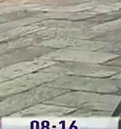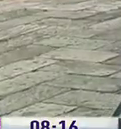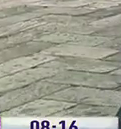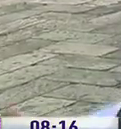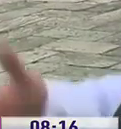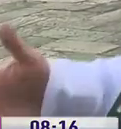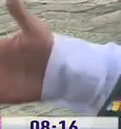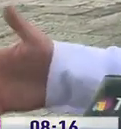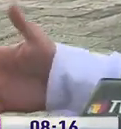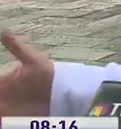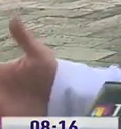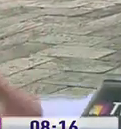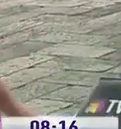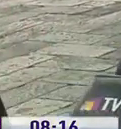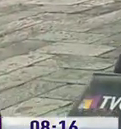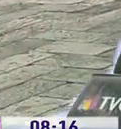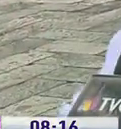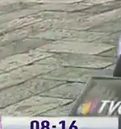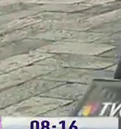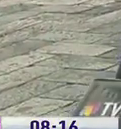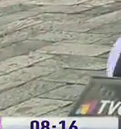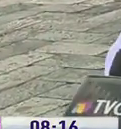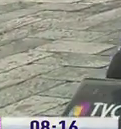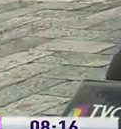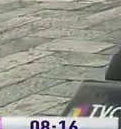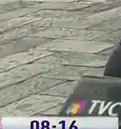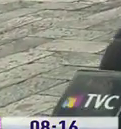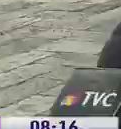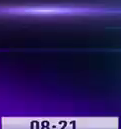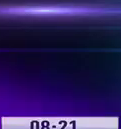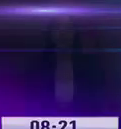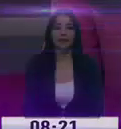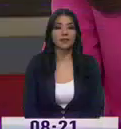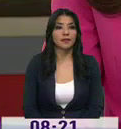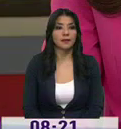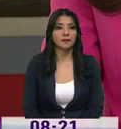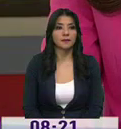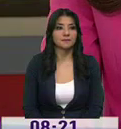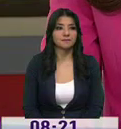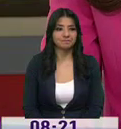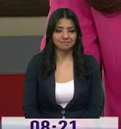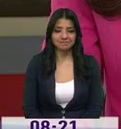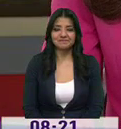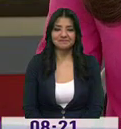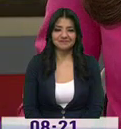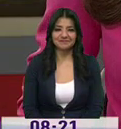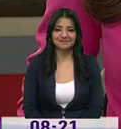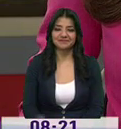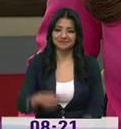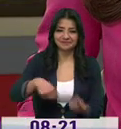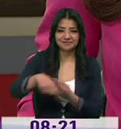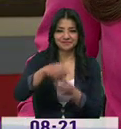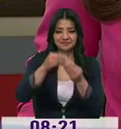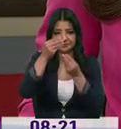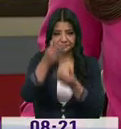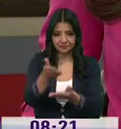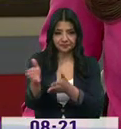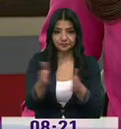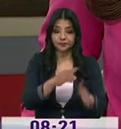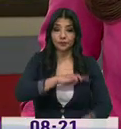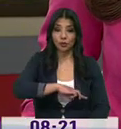de la mañana, 16 minutos, temperatura algo mejor, 10 grados centígrados. Regresamos con más. El municipio de Quito, a través